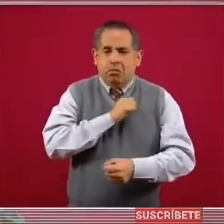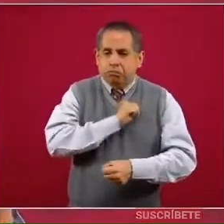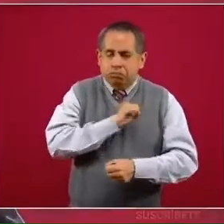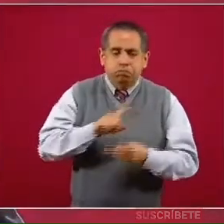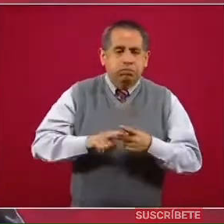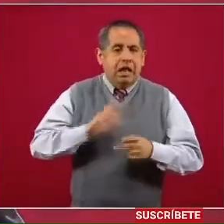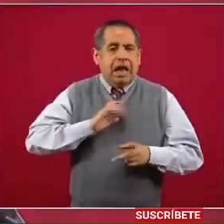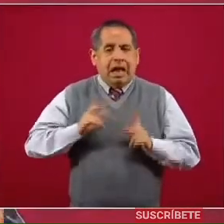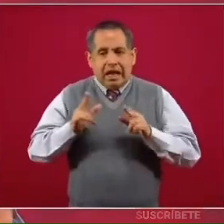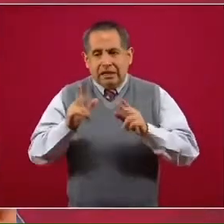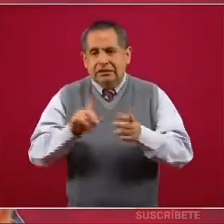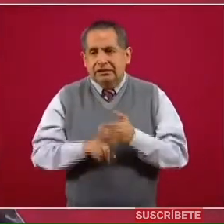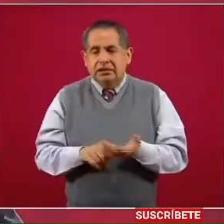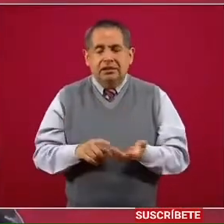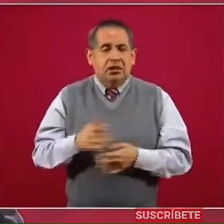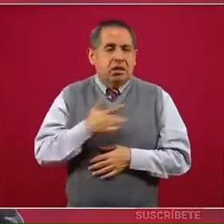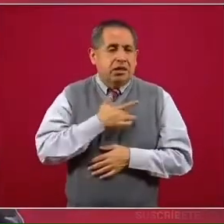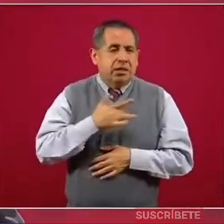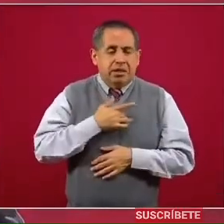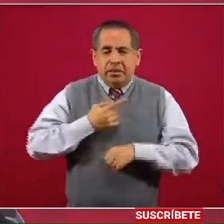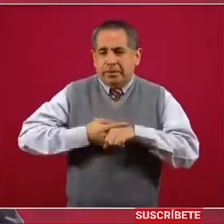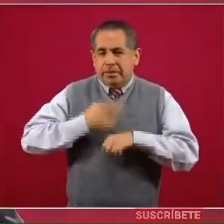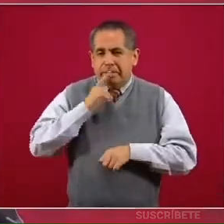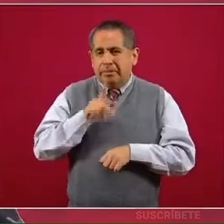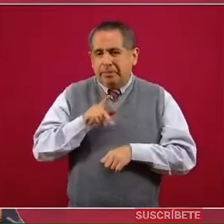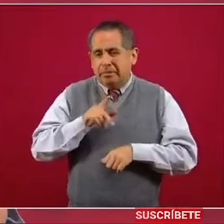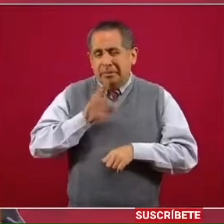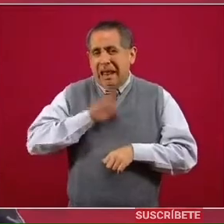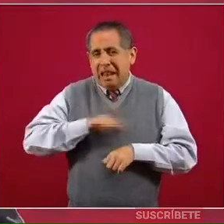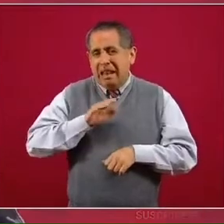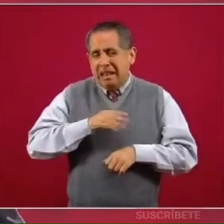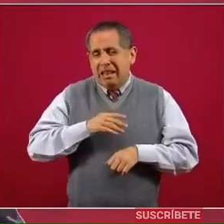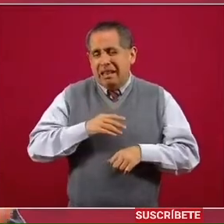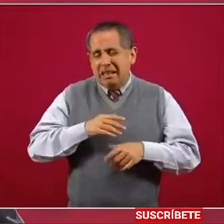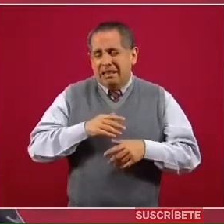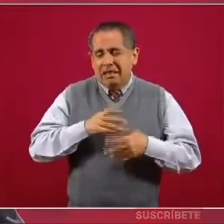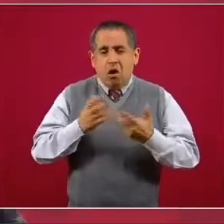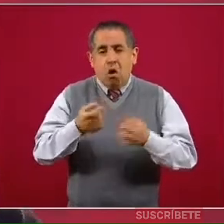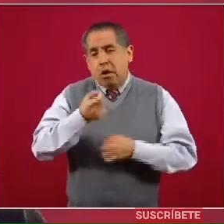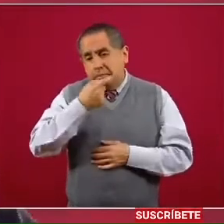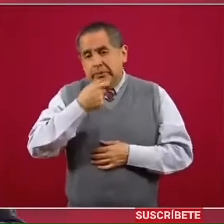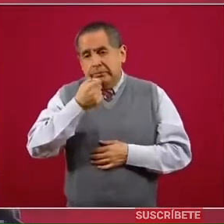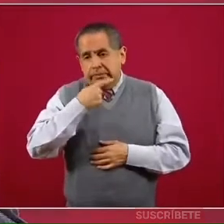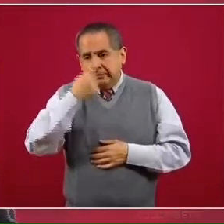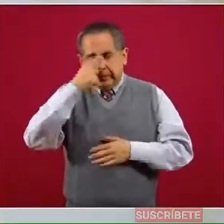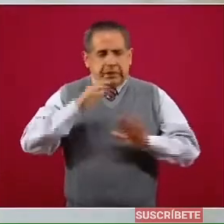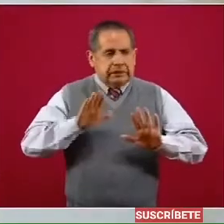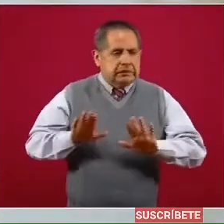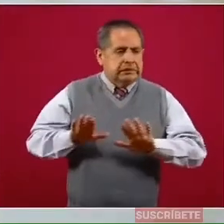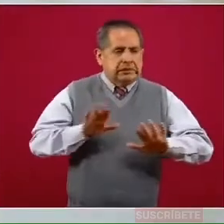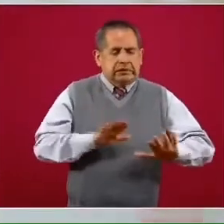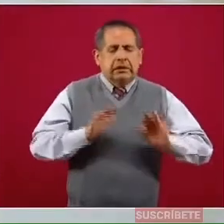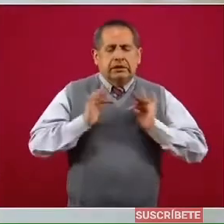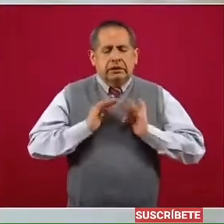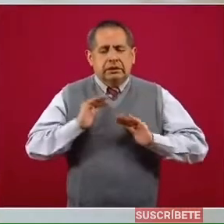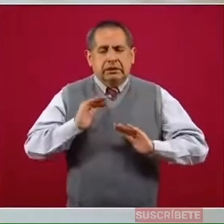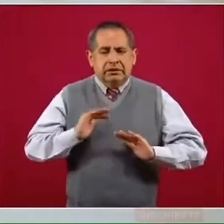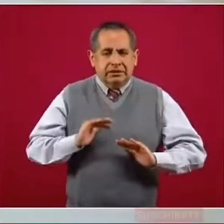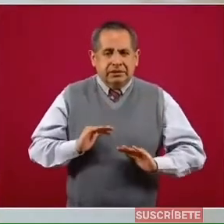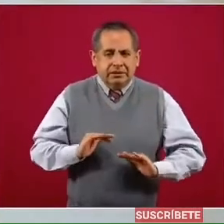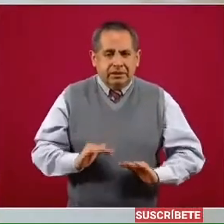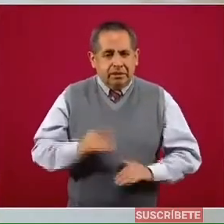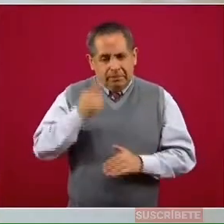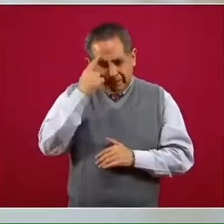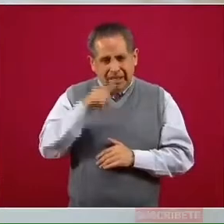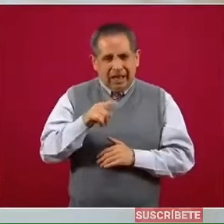cáncer, enfermedad pulmonar o enfermedad cardíaca crónicas, usan algún medicamento que les inmunosuprime, que disminuye